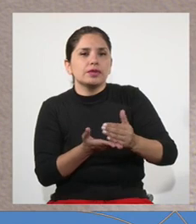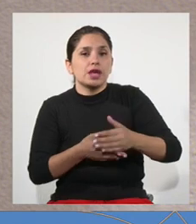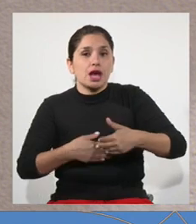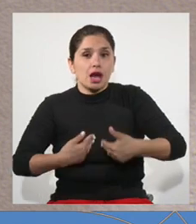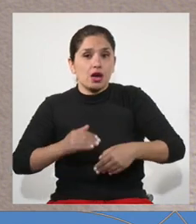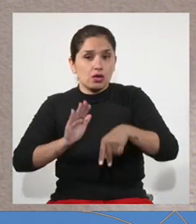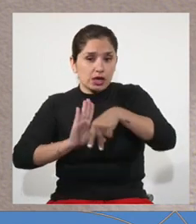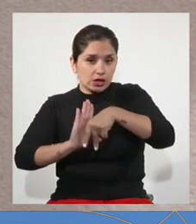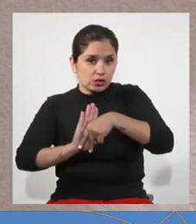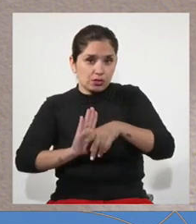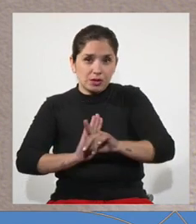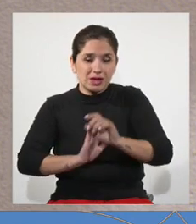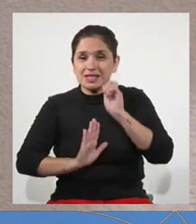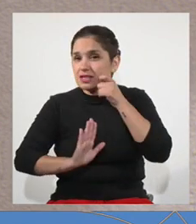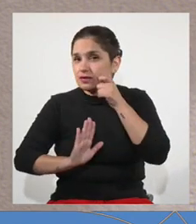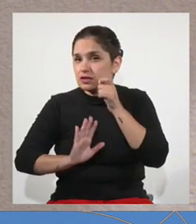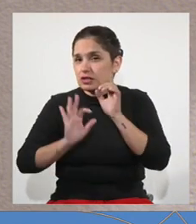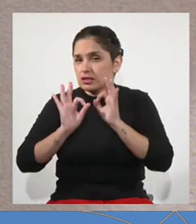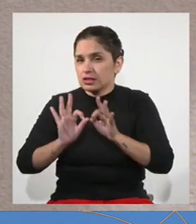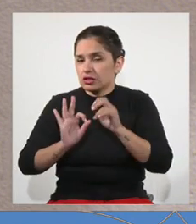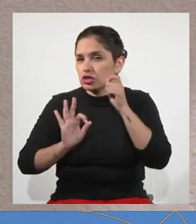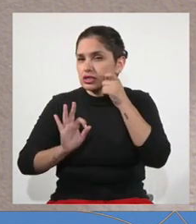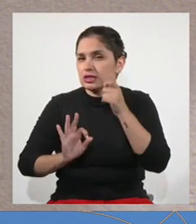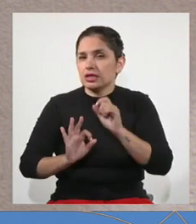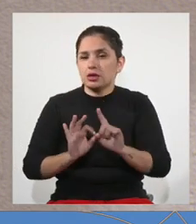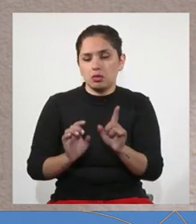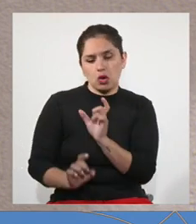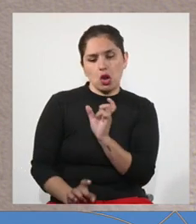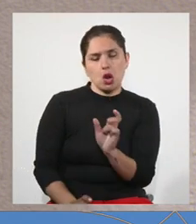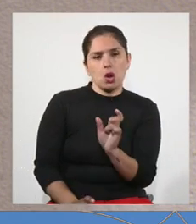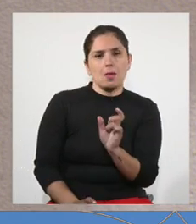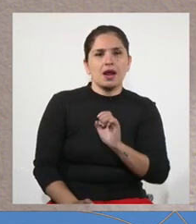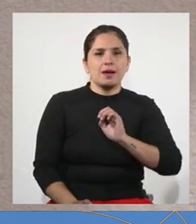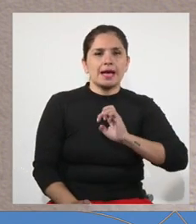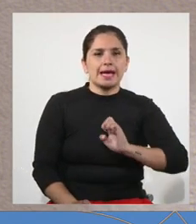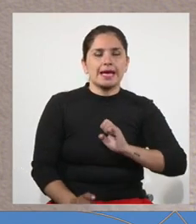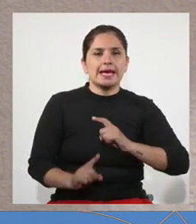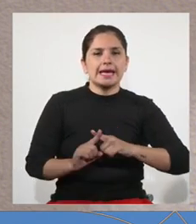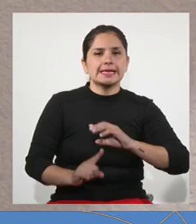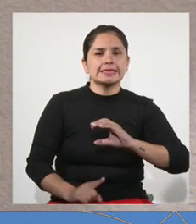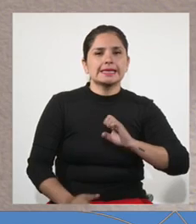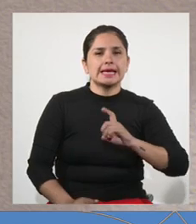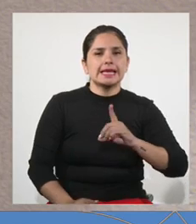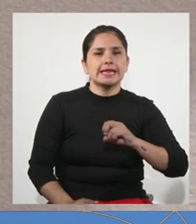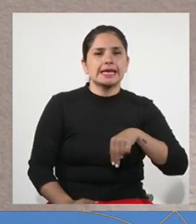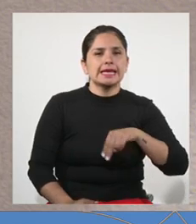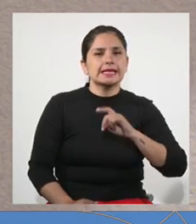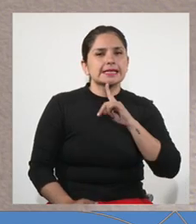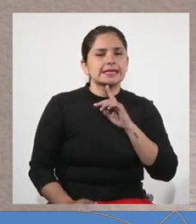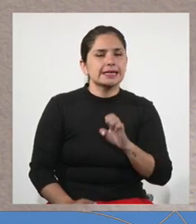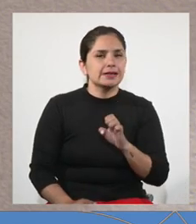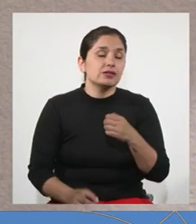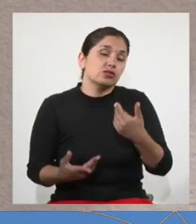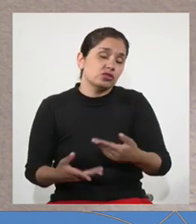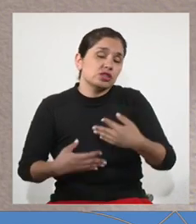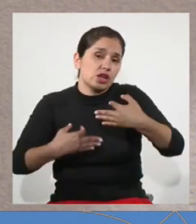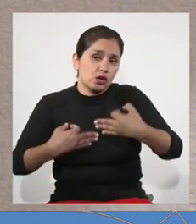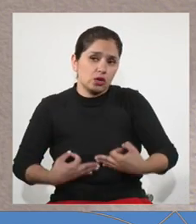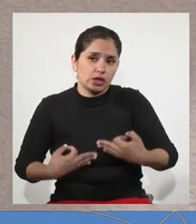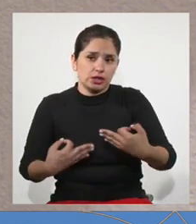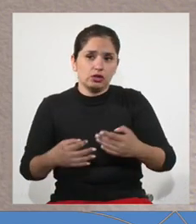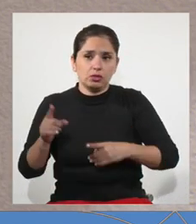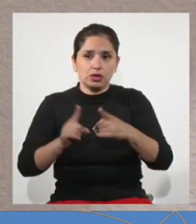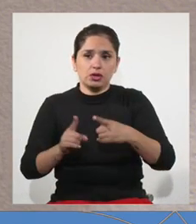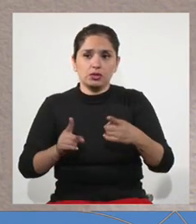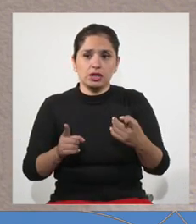una definición exacta de lo que se entiende por excedente, más bien existe un entendido general. Por lo tanto, nos parece correcto que por alguna